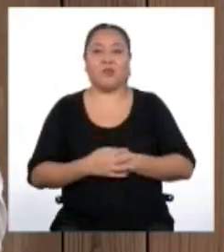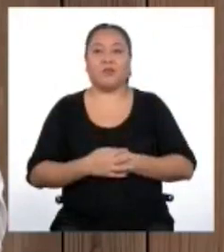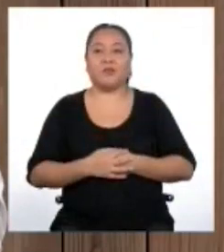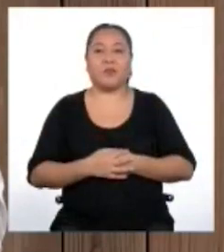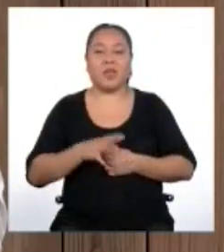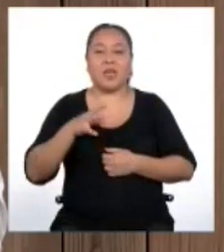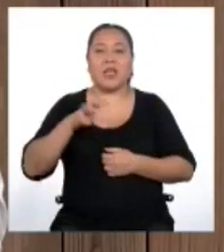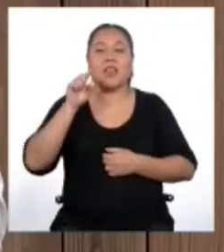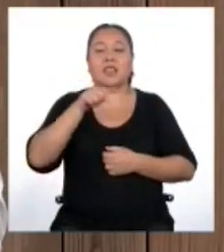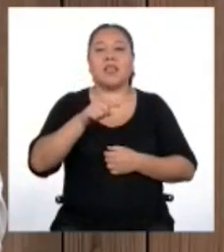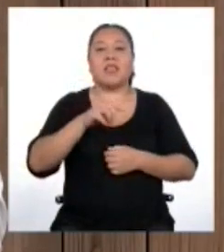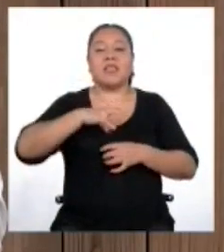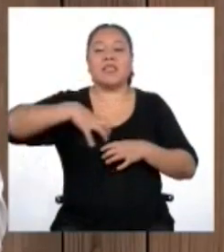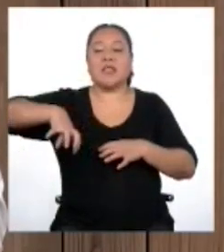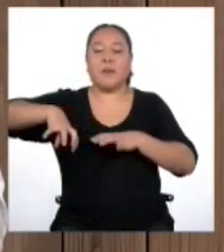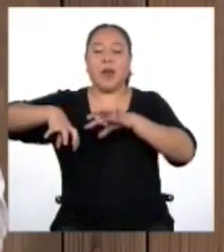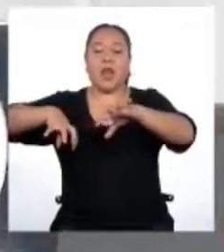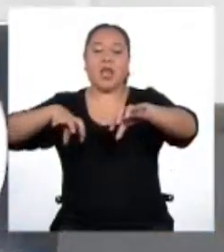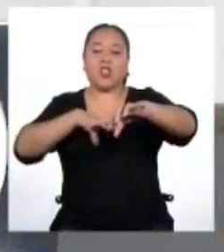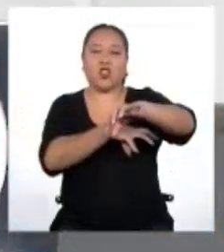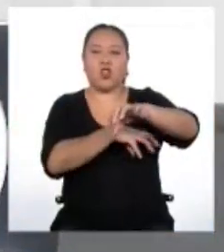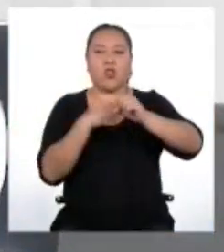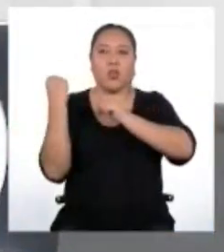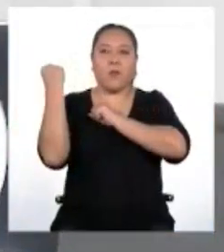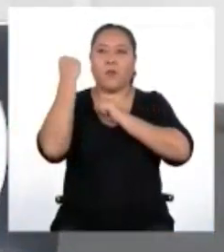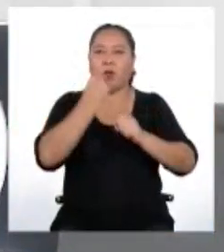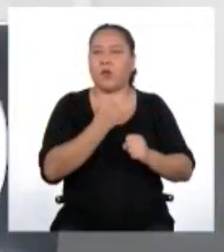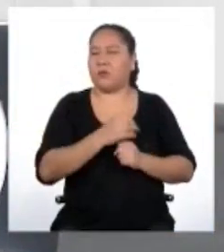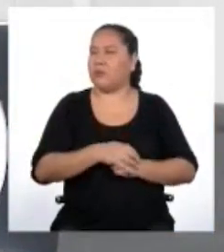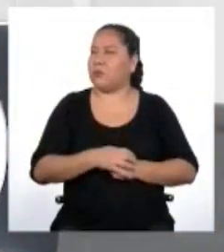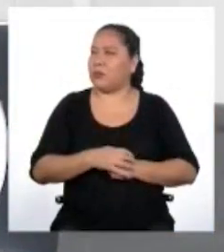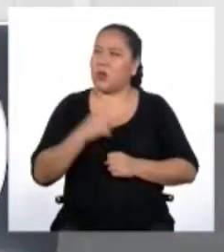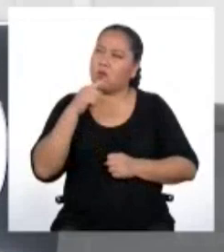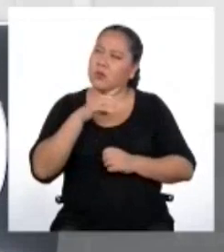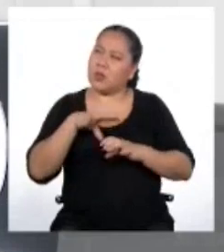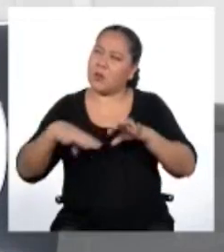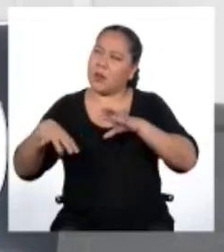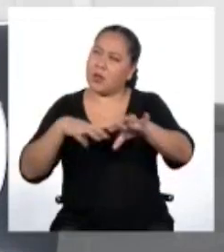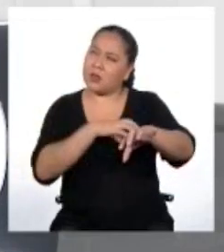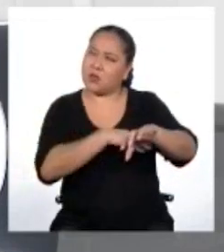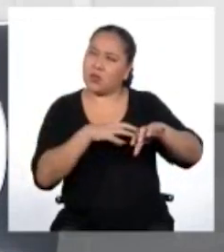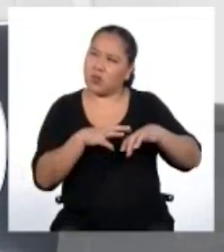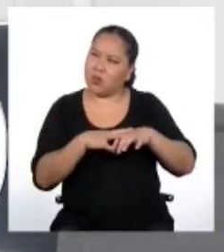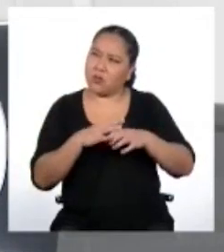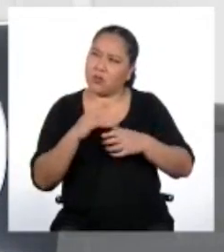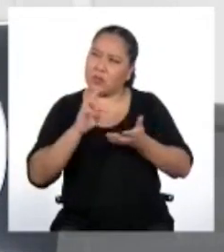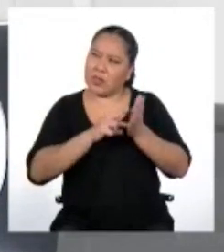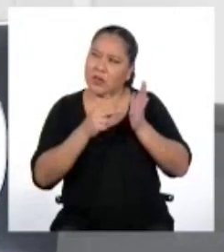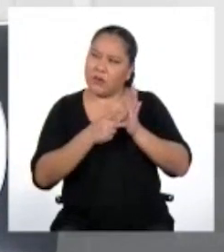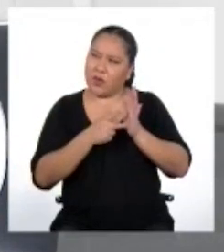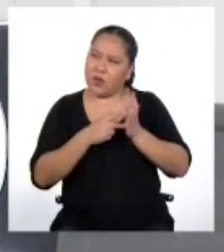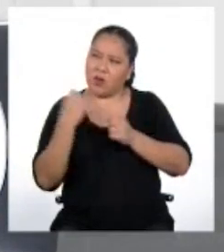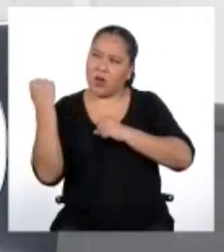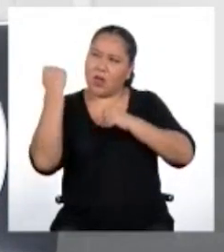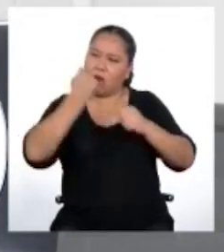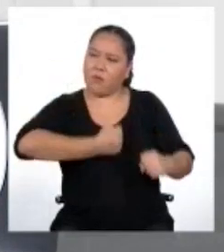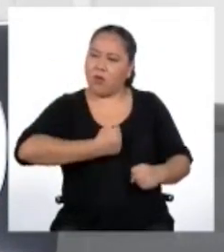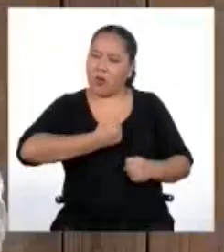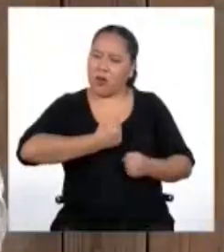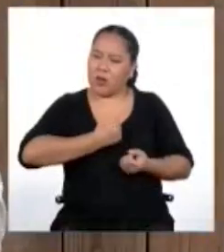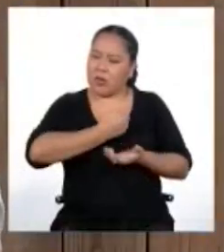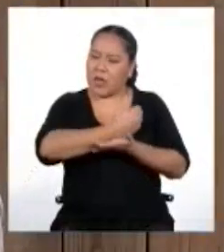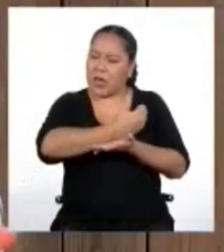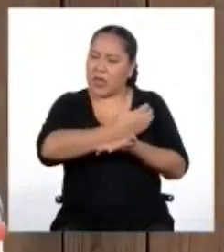llama separación de poderes. ¿Con separación de poderes se refiere a que el poder está dividido o está